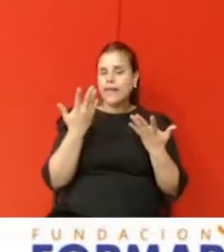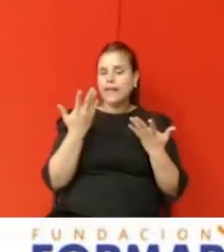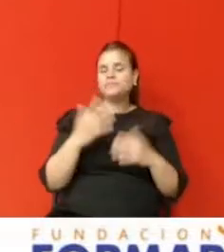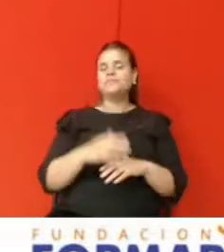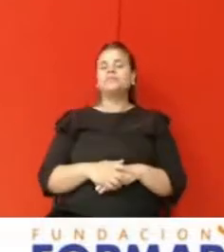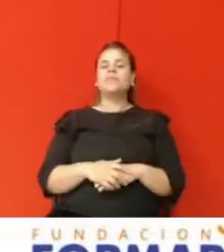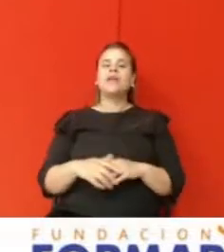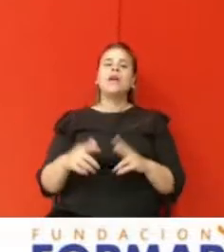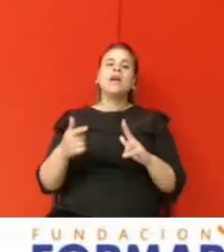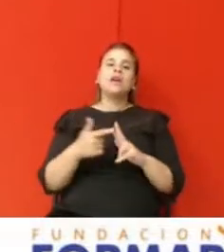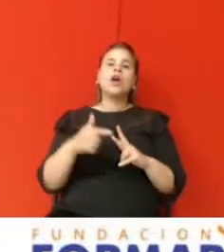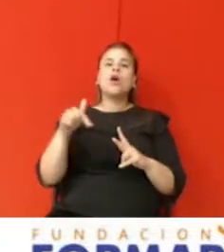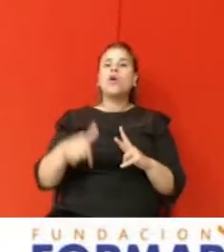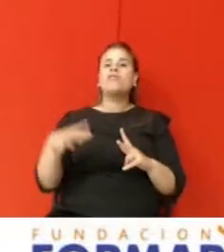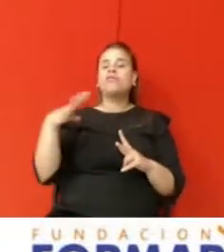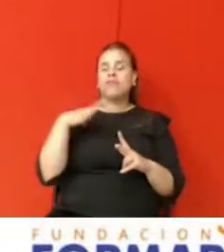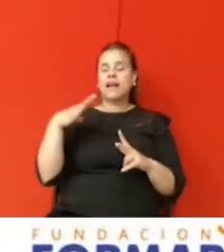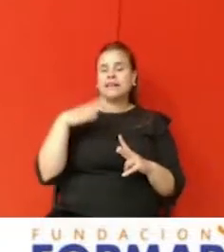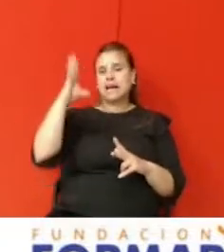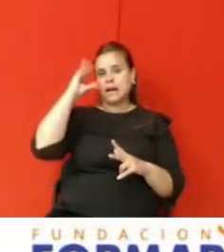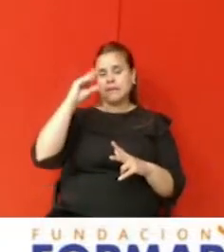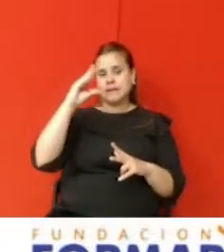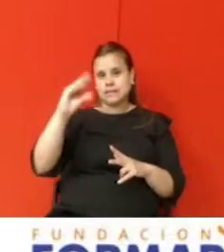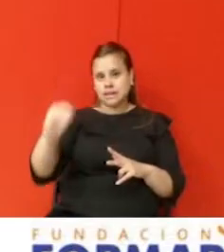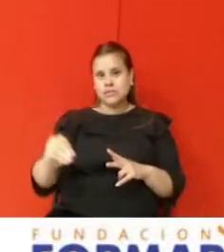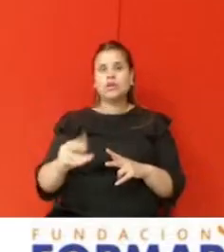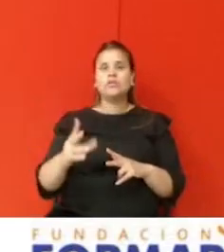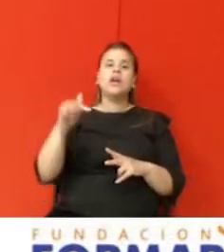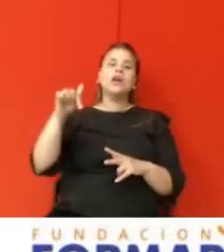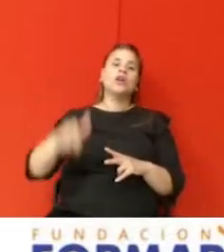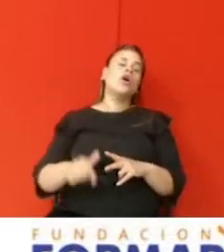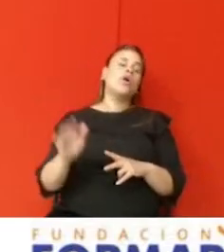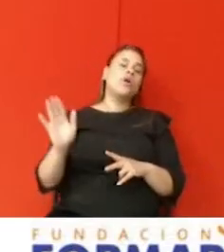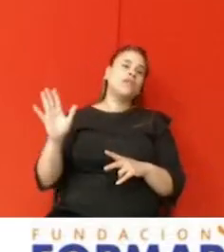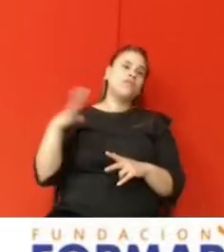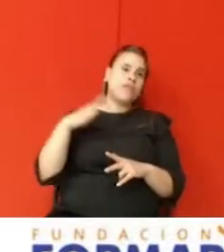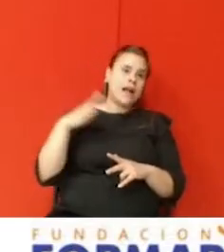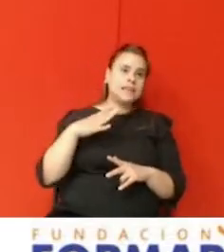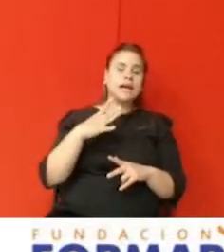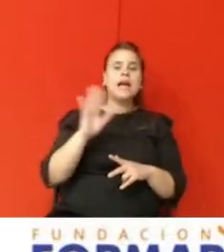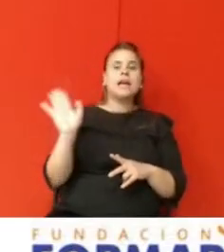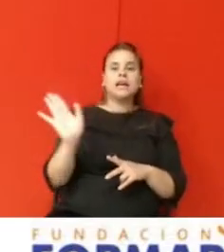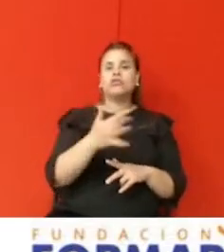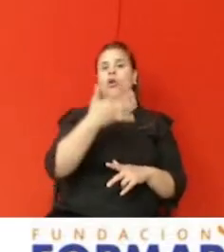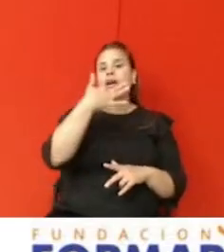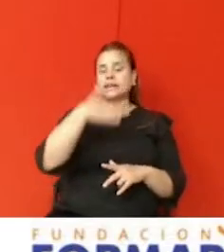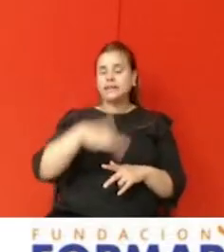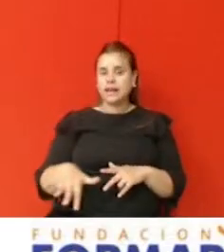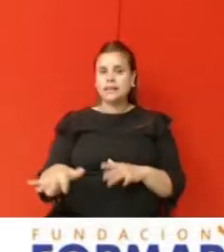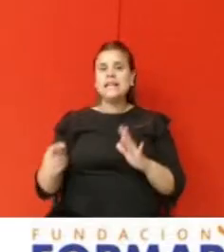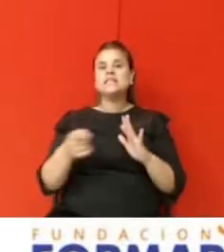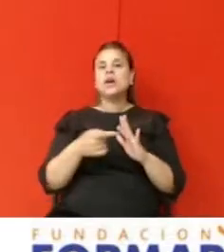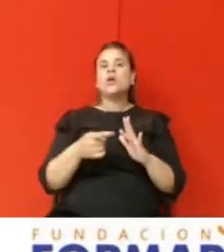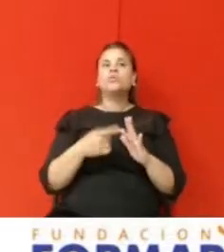El déficit de formación profesional, que todos no hablamos el mismo idioma, el temor a la pérdida de